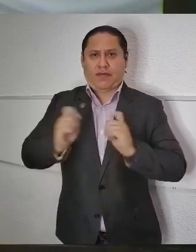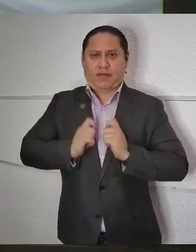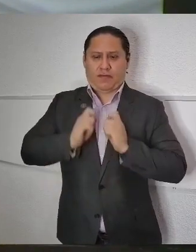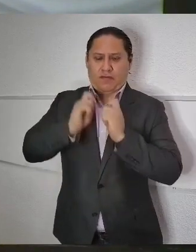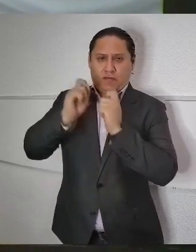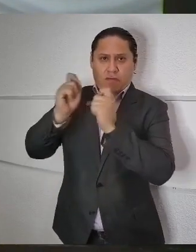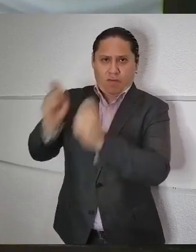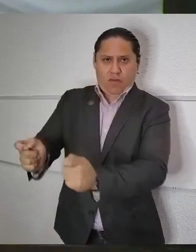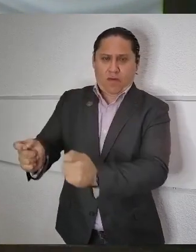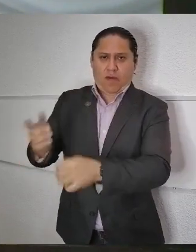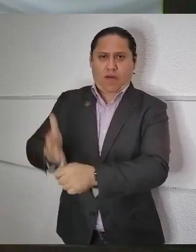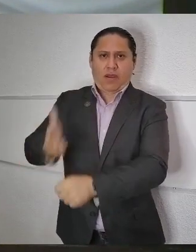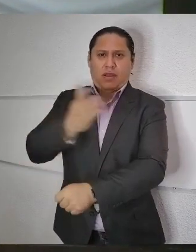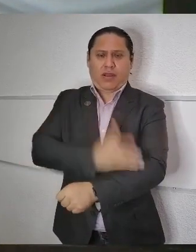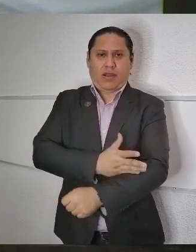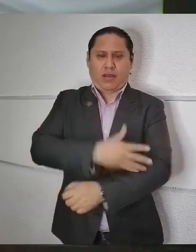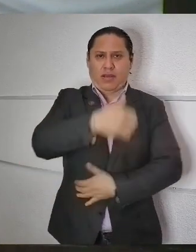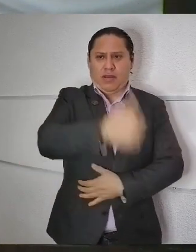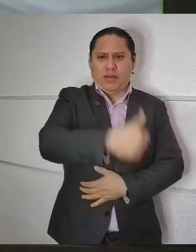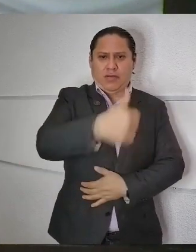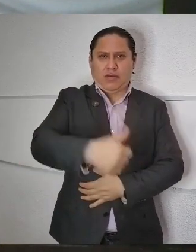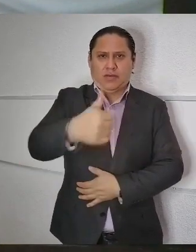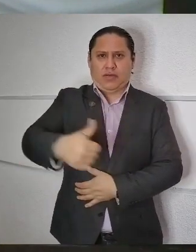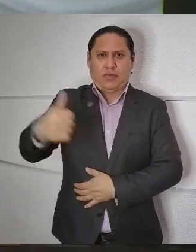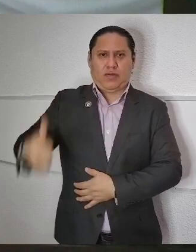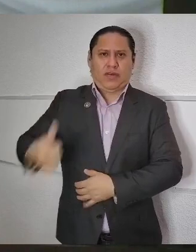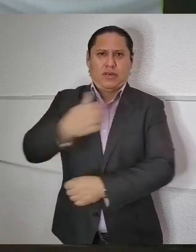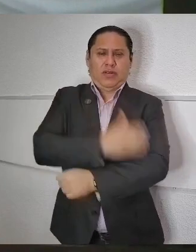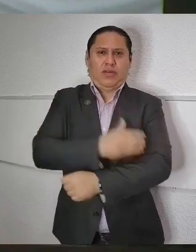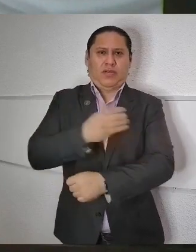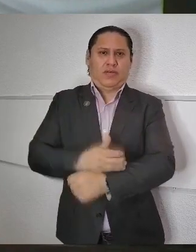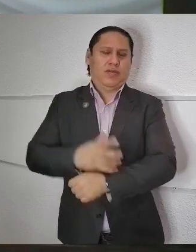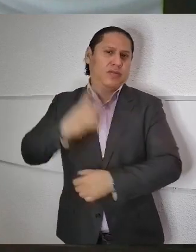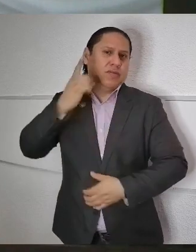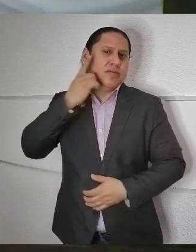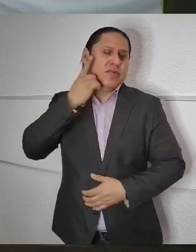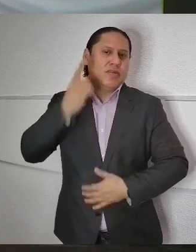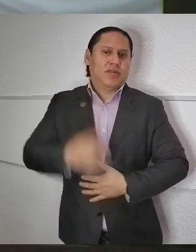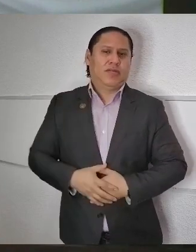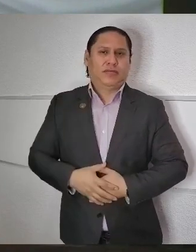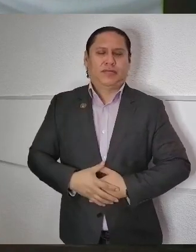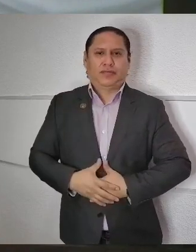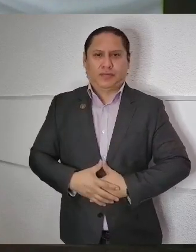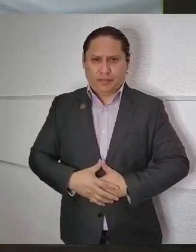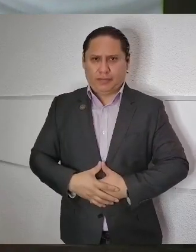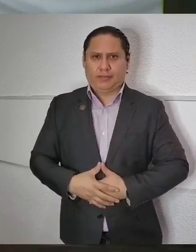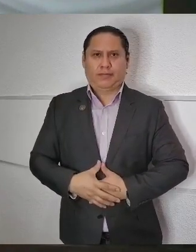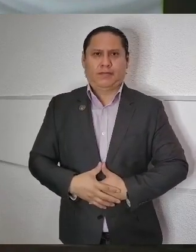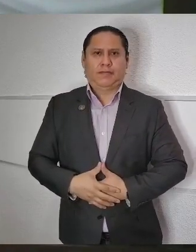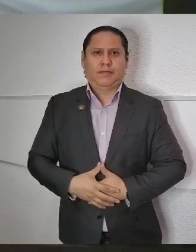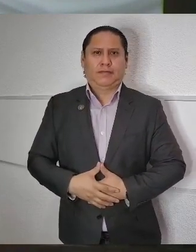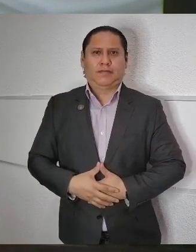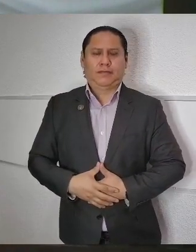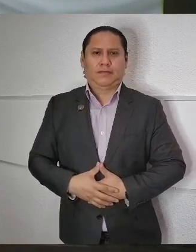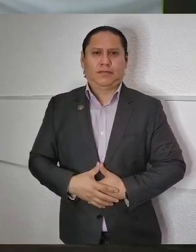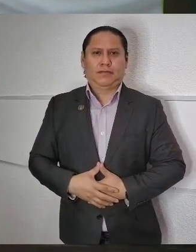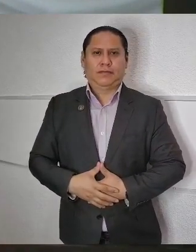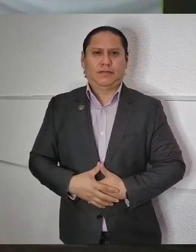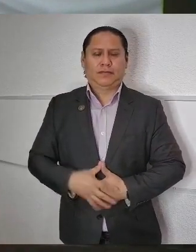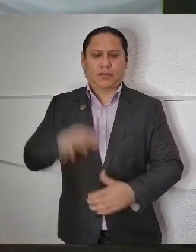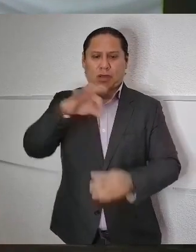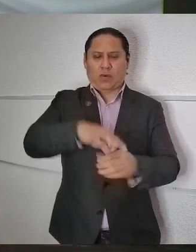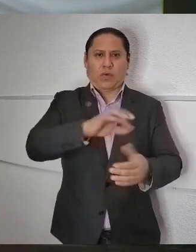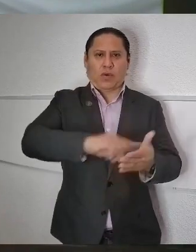ya que nos fue repartida con anterioridad a cada una de las compañeras legisladoras y los compañeros legisladores.